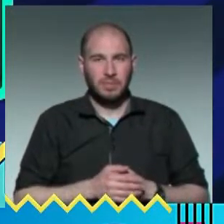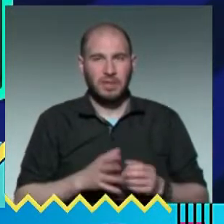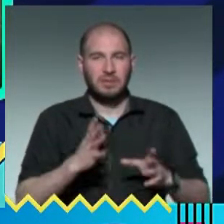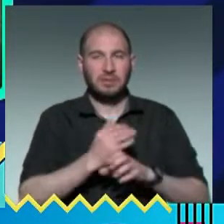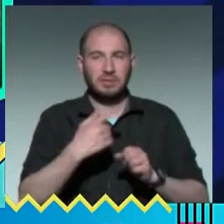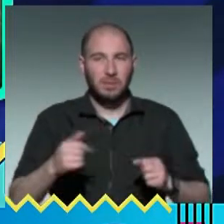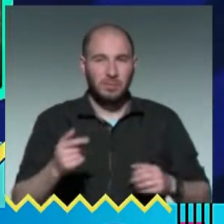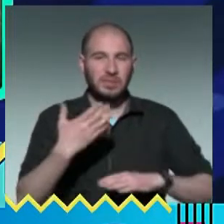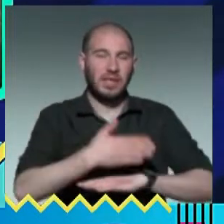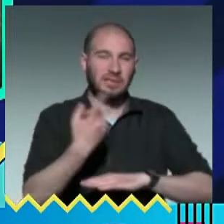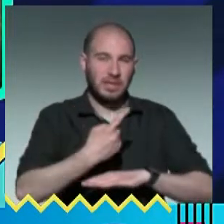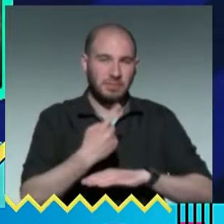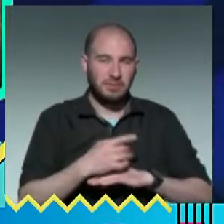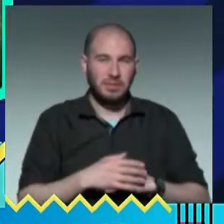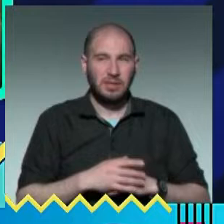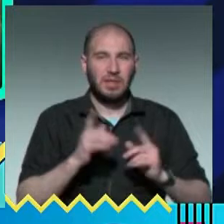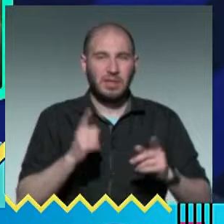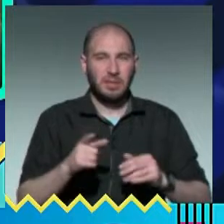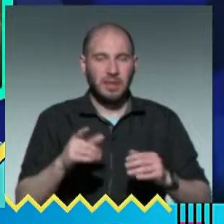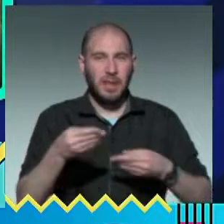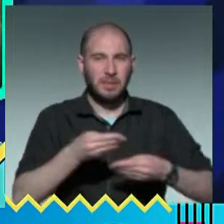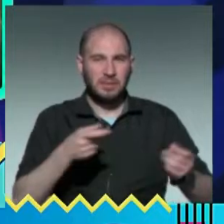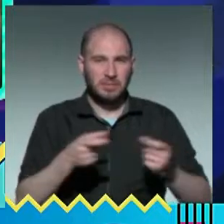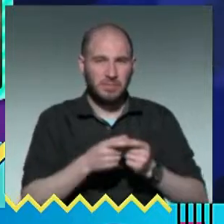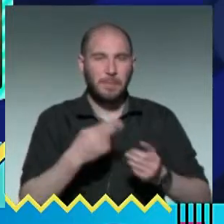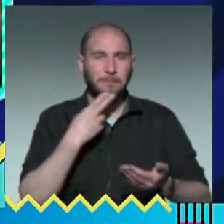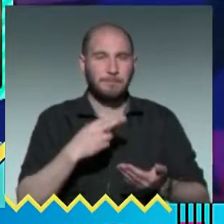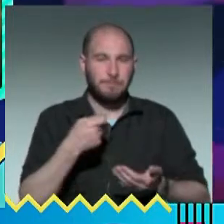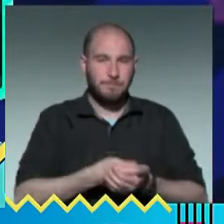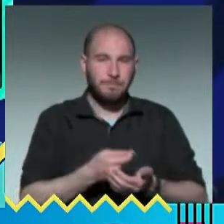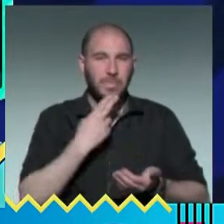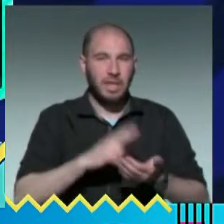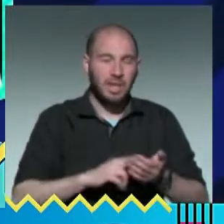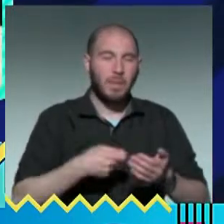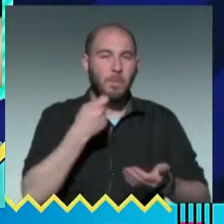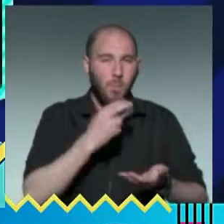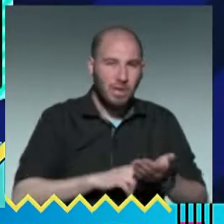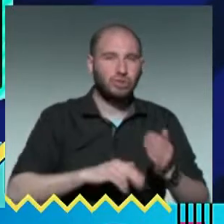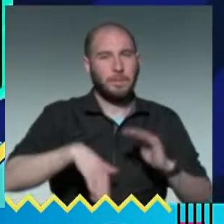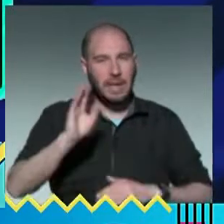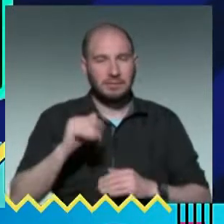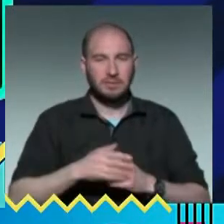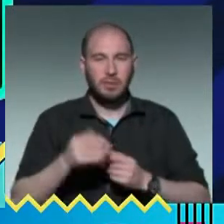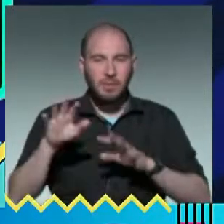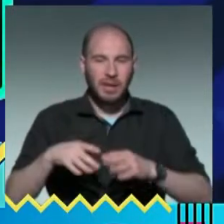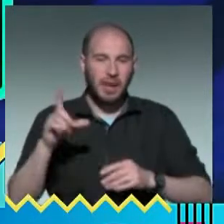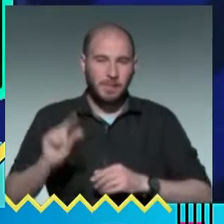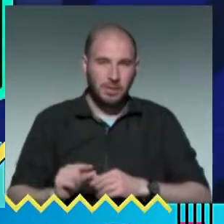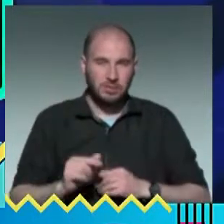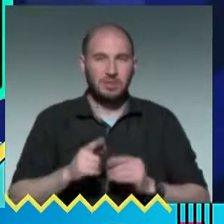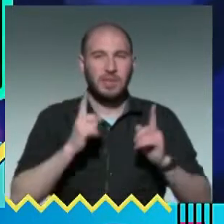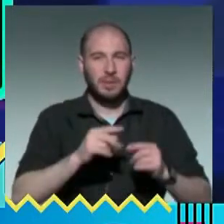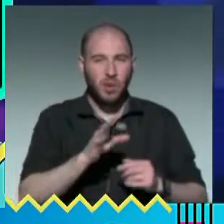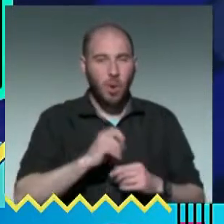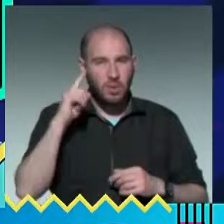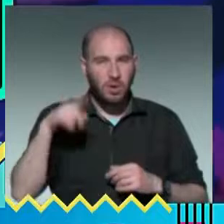transporte, taxi y remises, como la mayoría de las pymes, tributa más impuestos que estas plataformas. Y de otro punto de